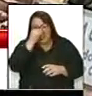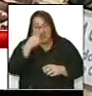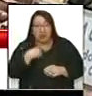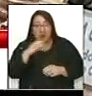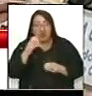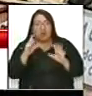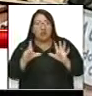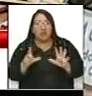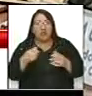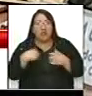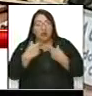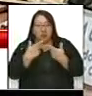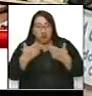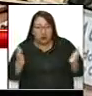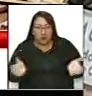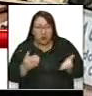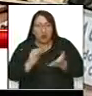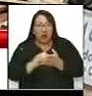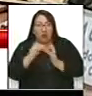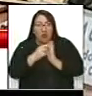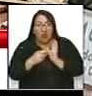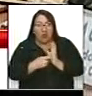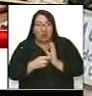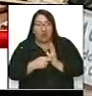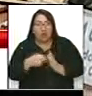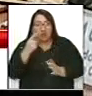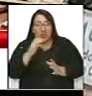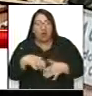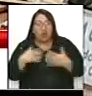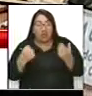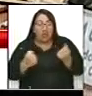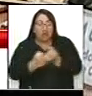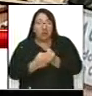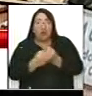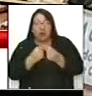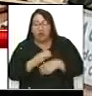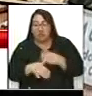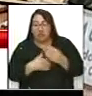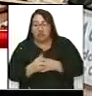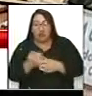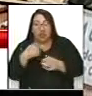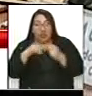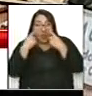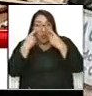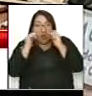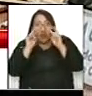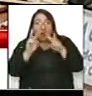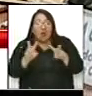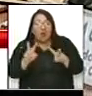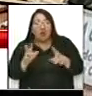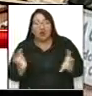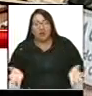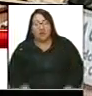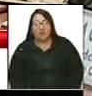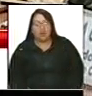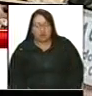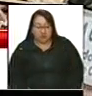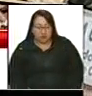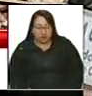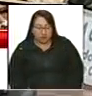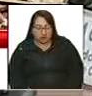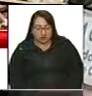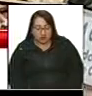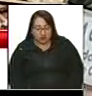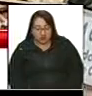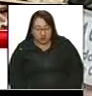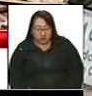7, debemos fomentar programas para poder apoyar, porque todo entra por los ojos hoy en día, ¿no? Muchos